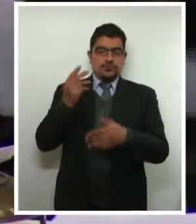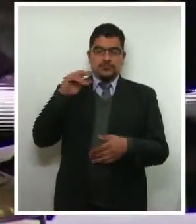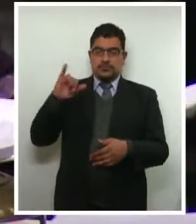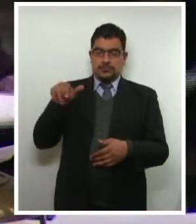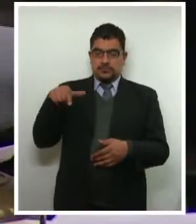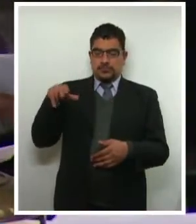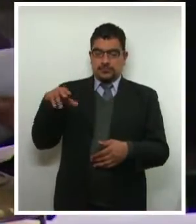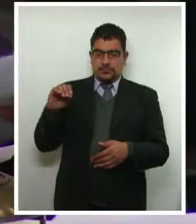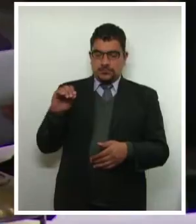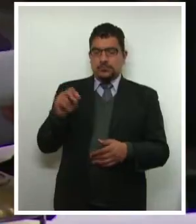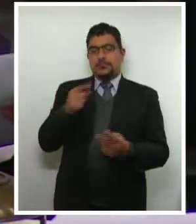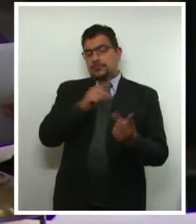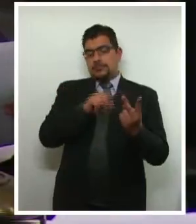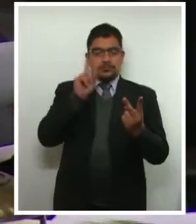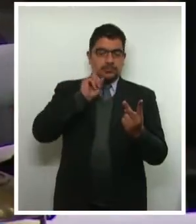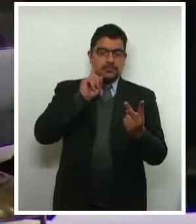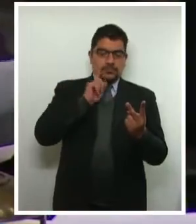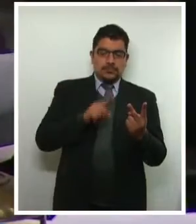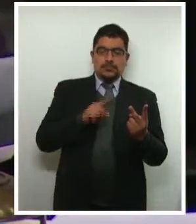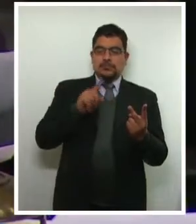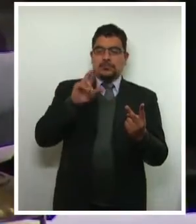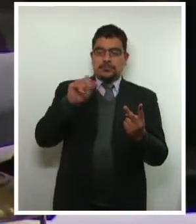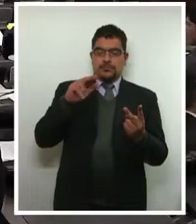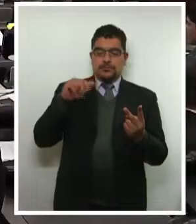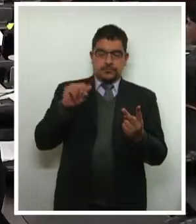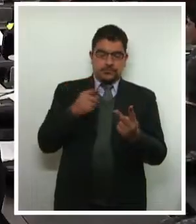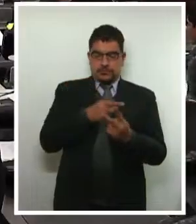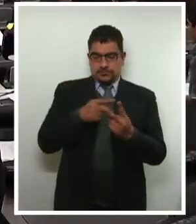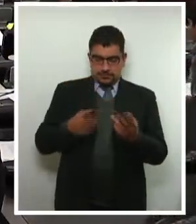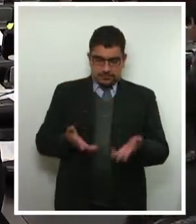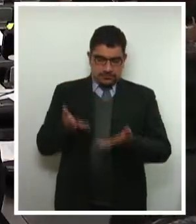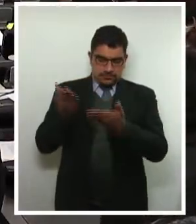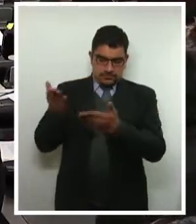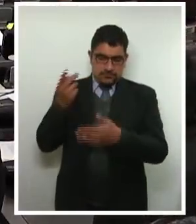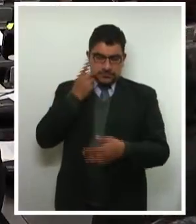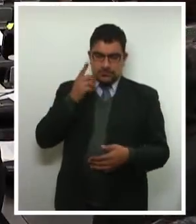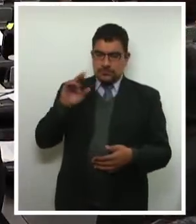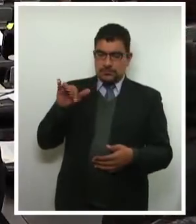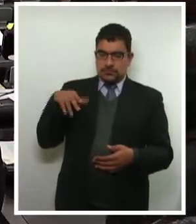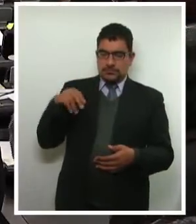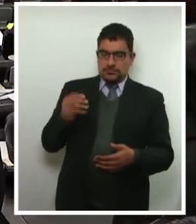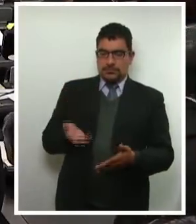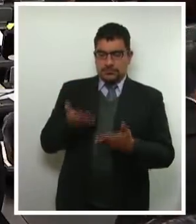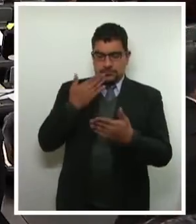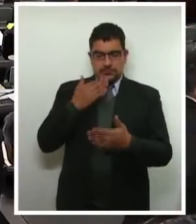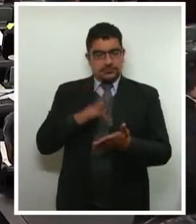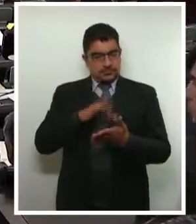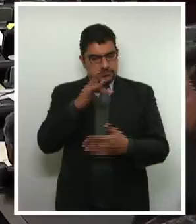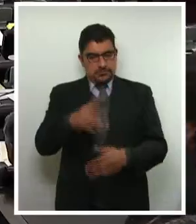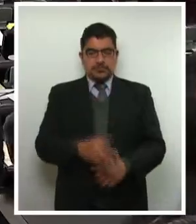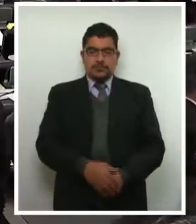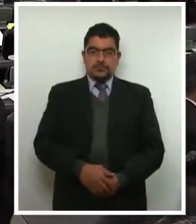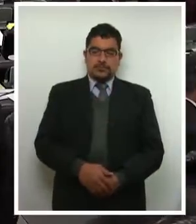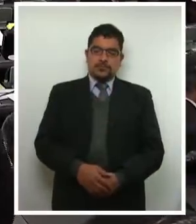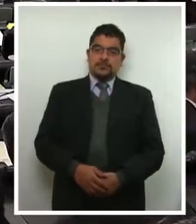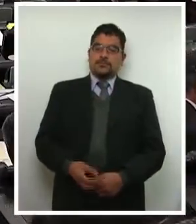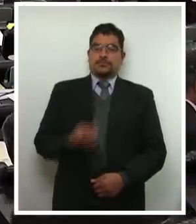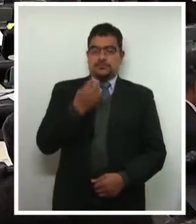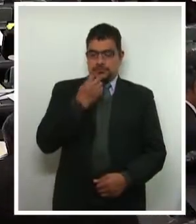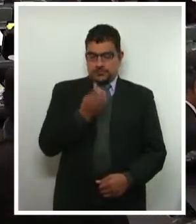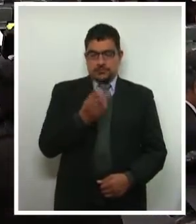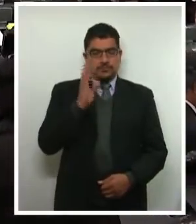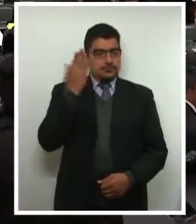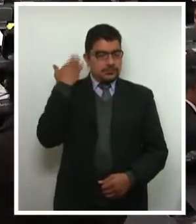Quijano y después la diputada Clara Husitman. Adelante, diputado Quijano. Gracias. Eso efectivamente